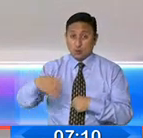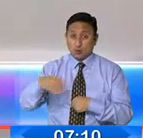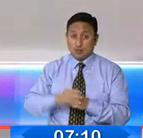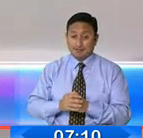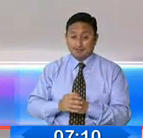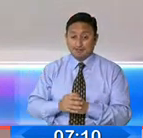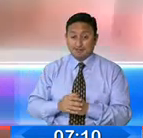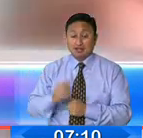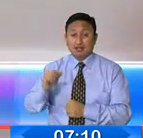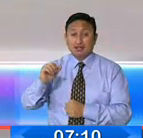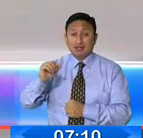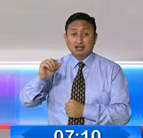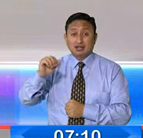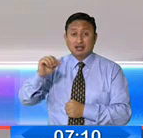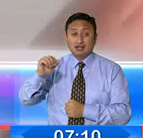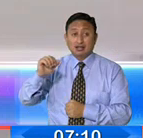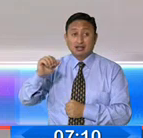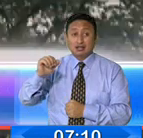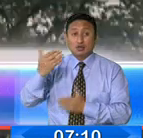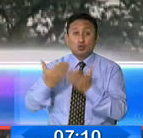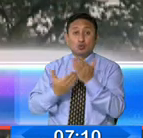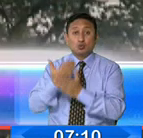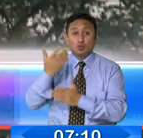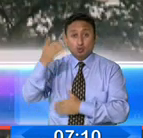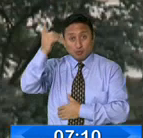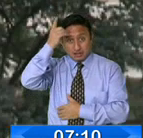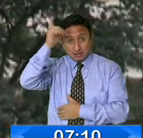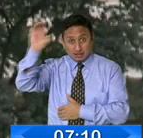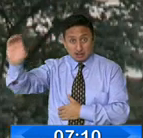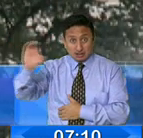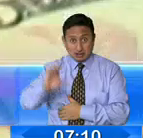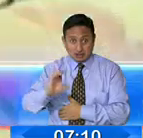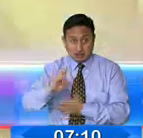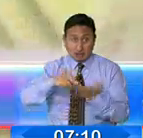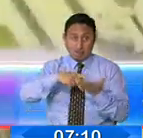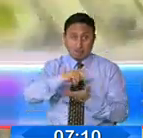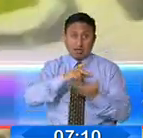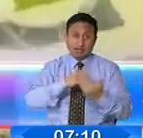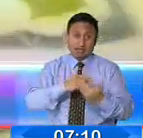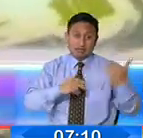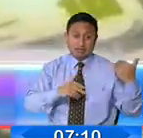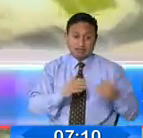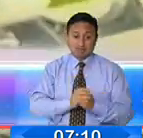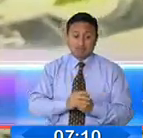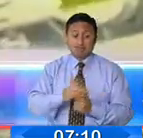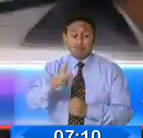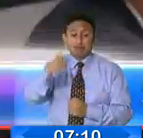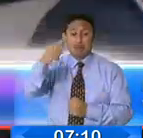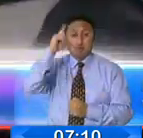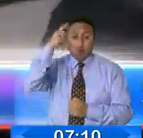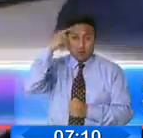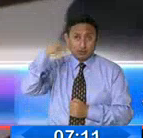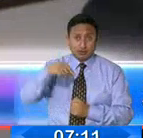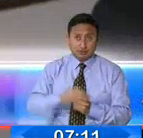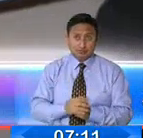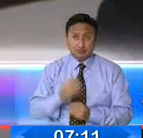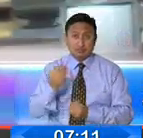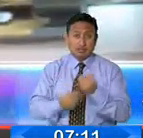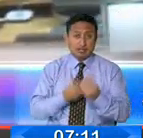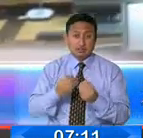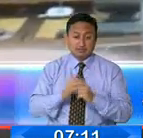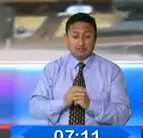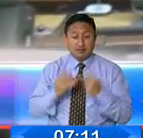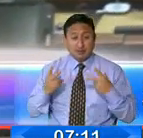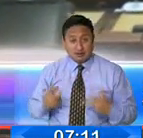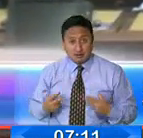decir, hay que tomar deuda nueva. Las dos opciones que tendría el próximo gobierno son bajar aún más el gasto público